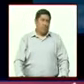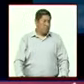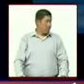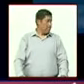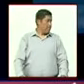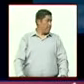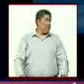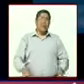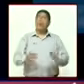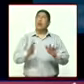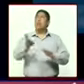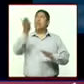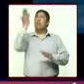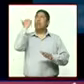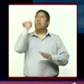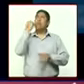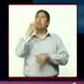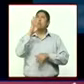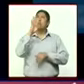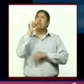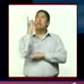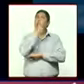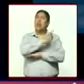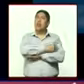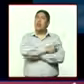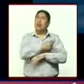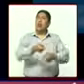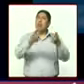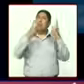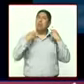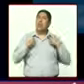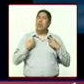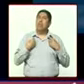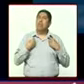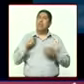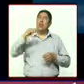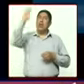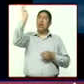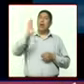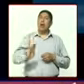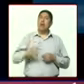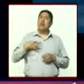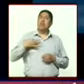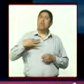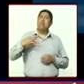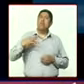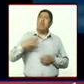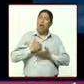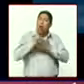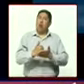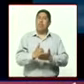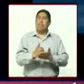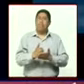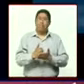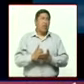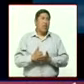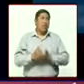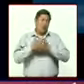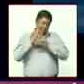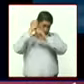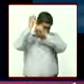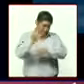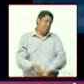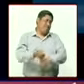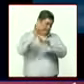Y recordemos que hace aproximadamente 40 días llegaron bomberos del Brasil para coadyuvar en la sofocación de las llamas